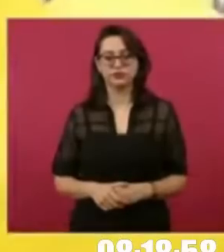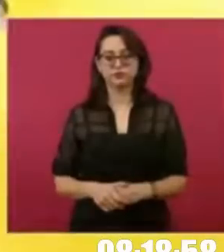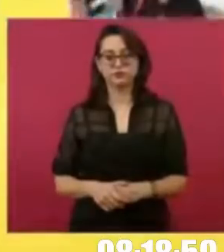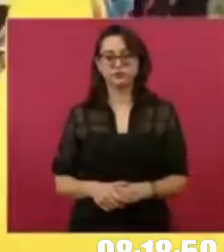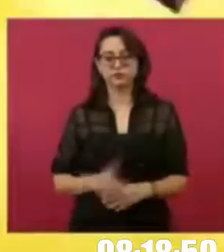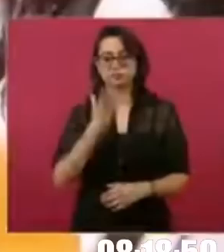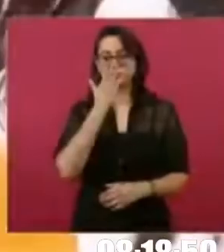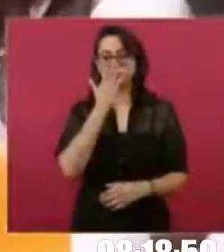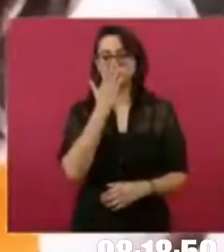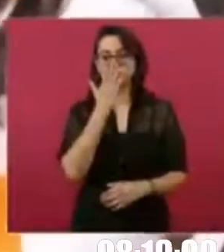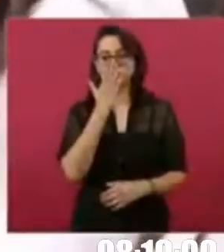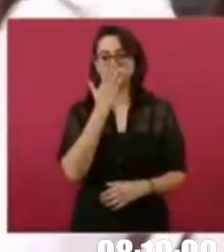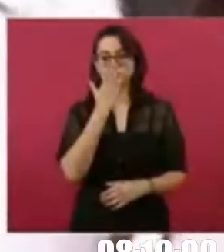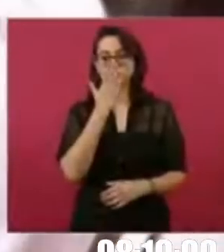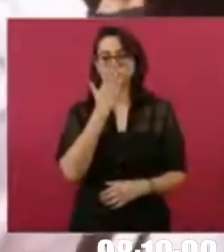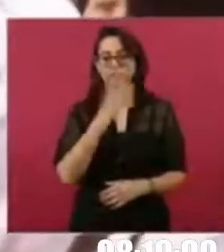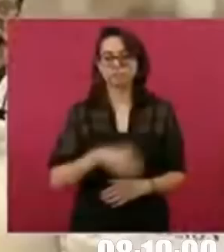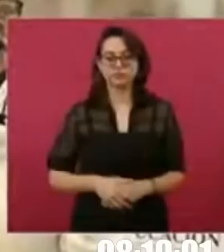Sonora